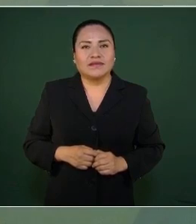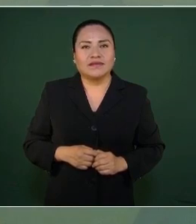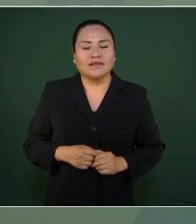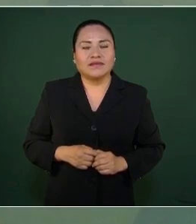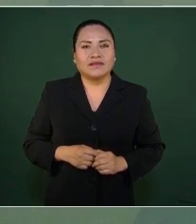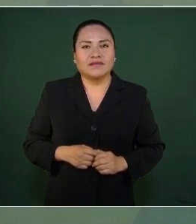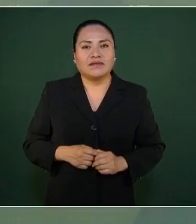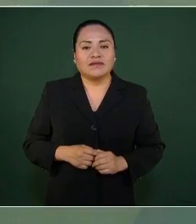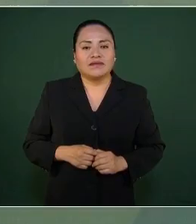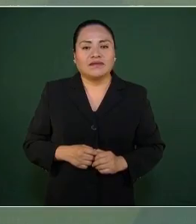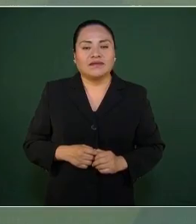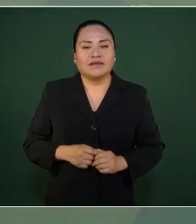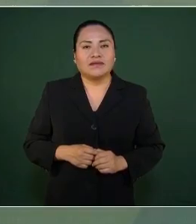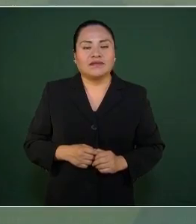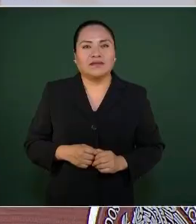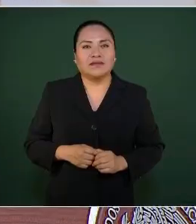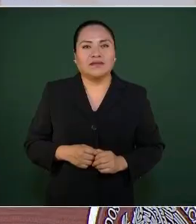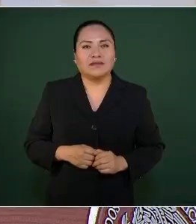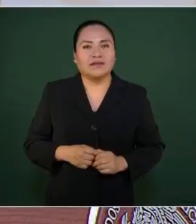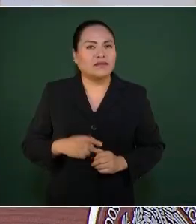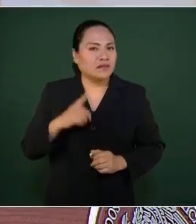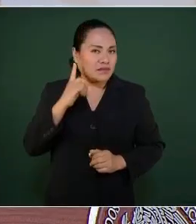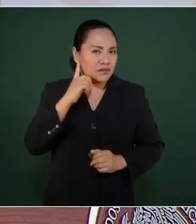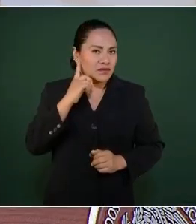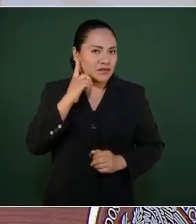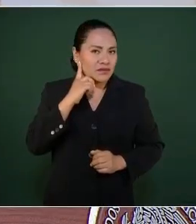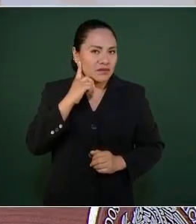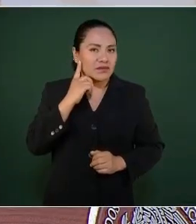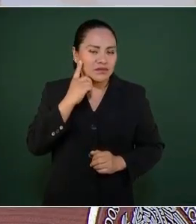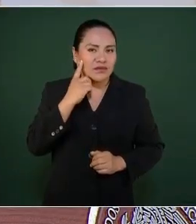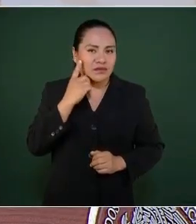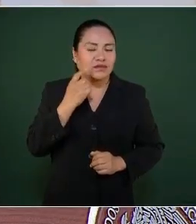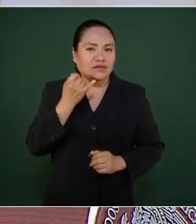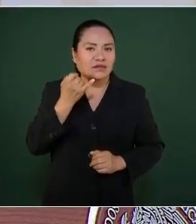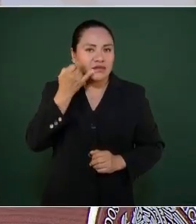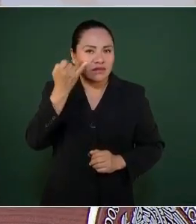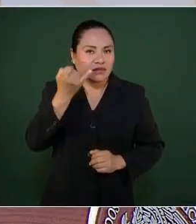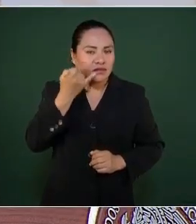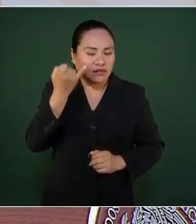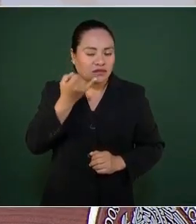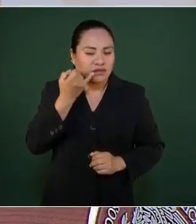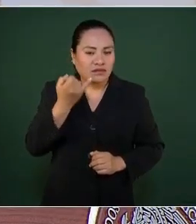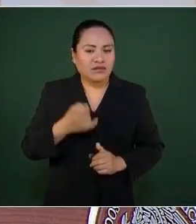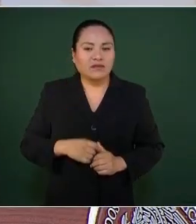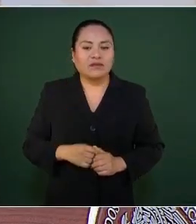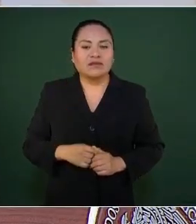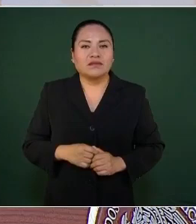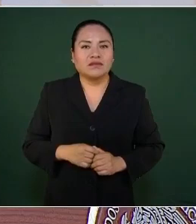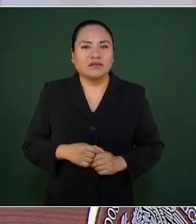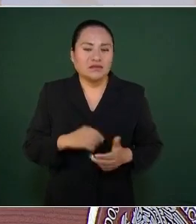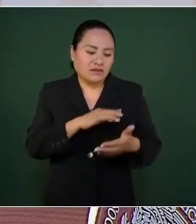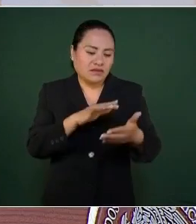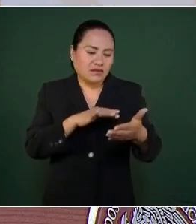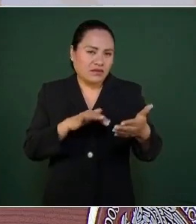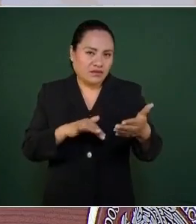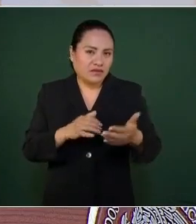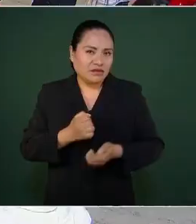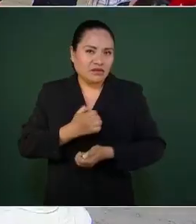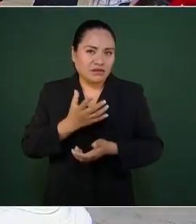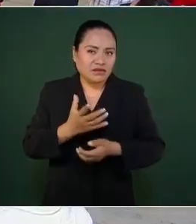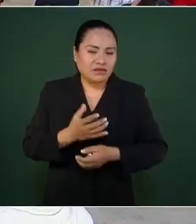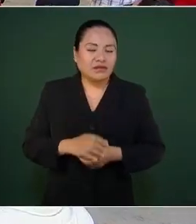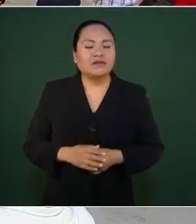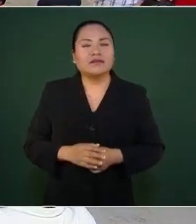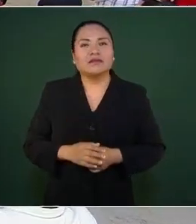Totoyesh, La Zamba, Coclenoneto, Beneyesh, La, Lena, Don Toreto, Dosquero.